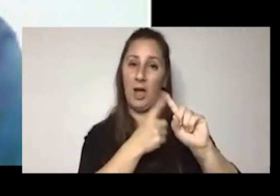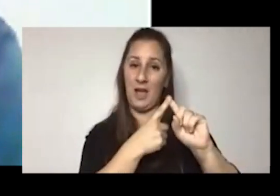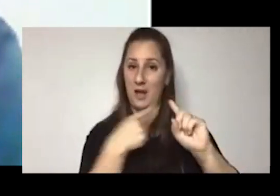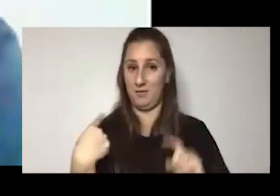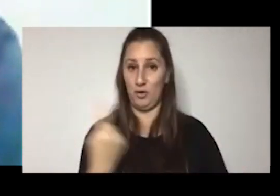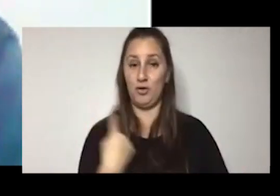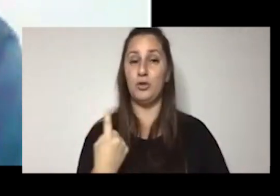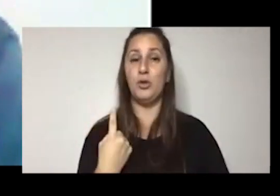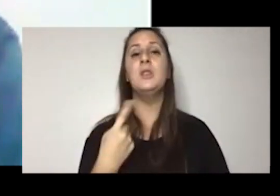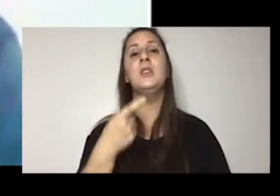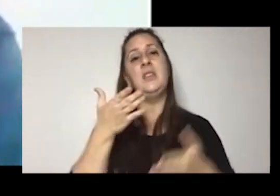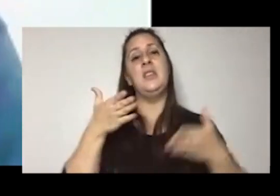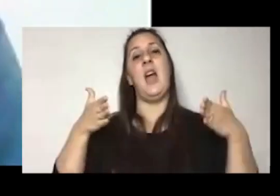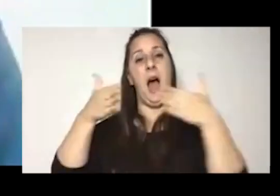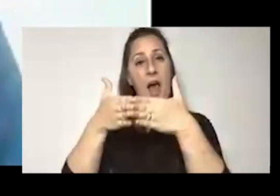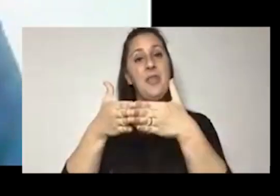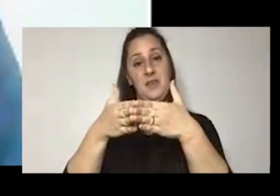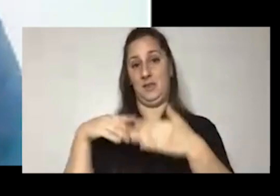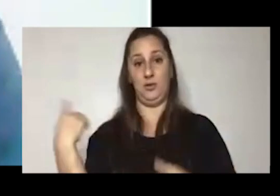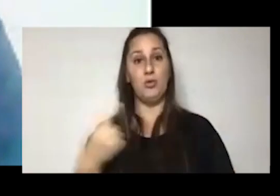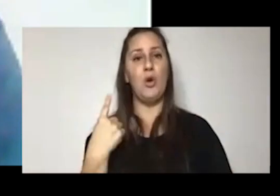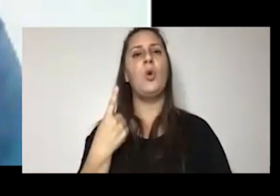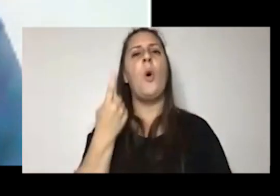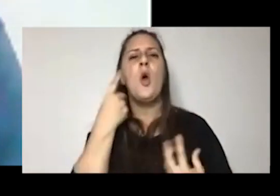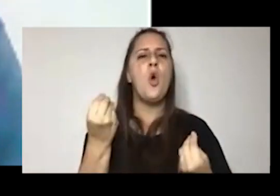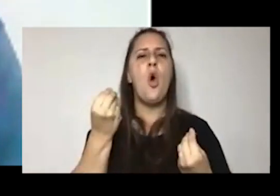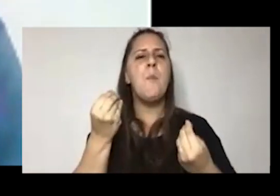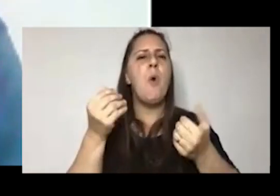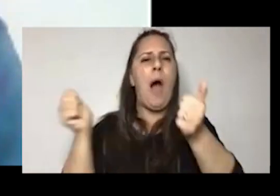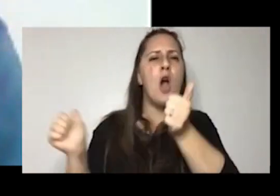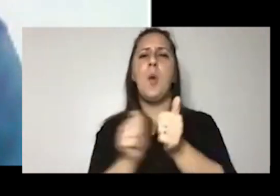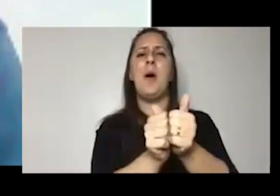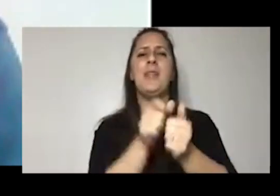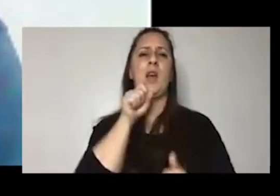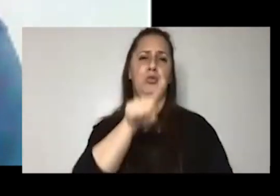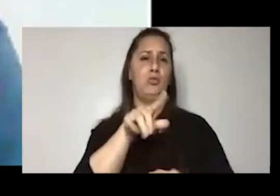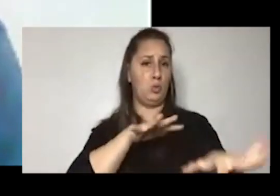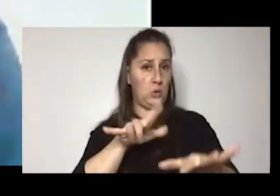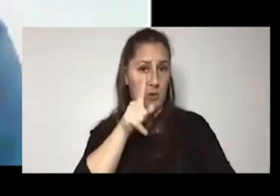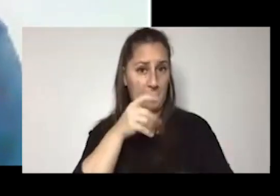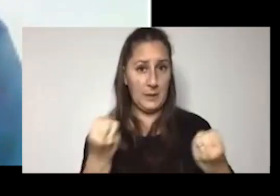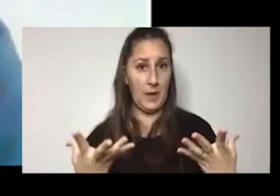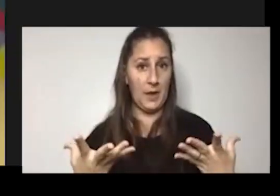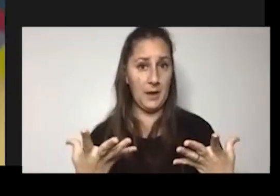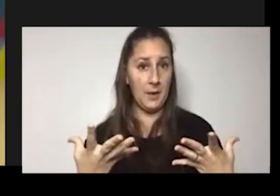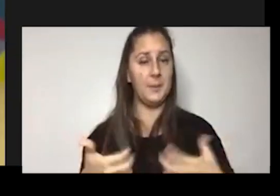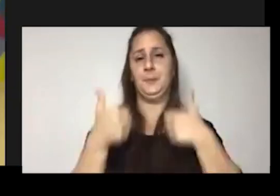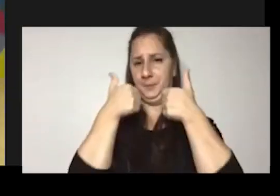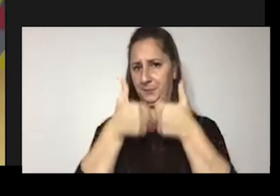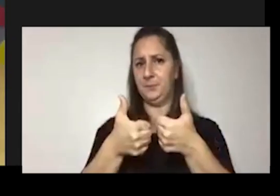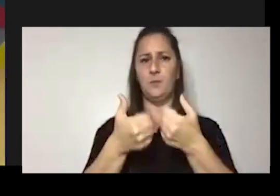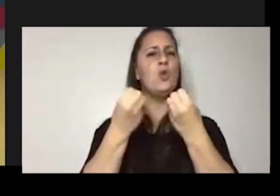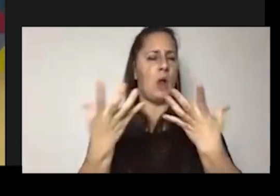Agencia Nacional de Discapacidad ver cómo podemos acompañar tu situación, si te parece. Ok, ¿sí? ¿Sí? No, yo por eso